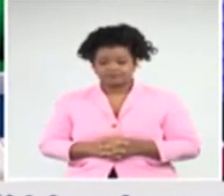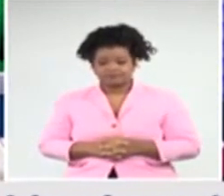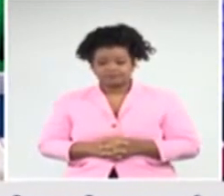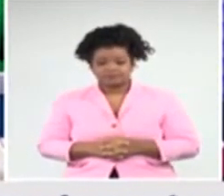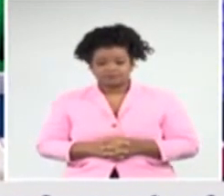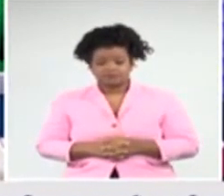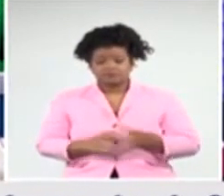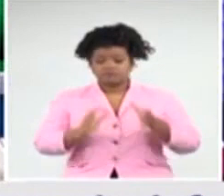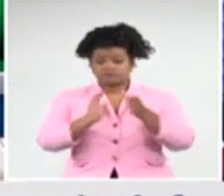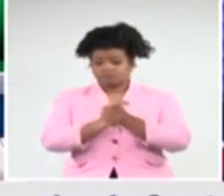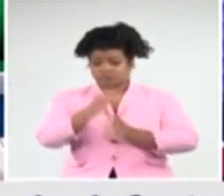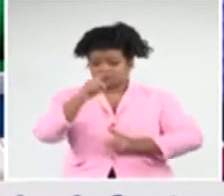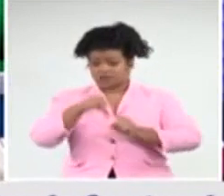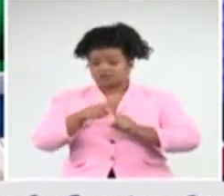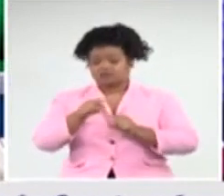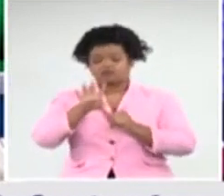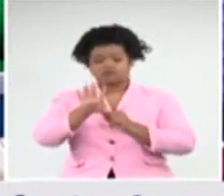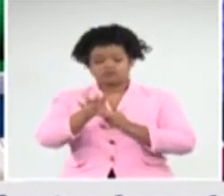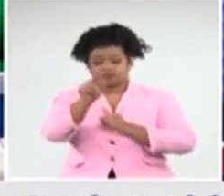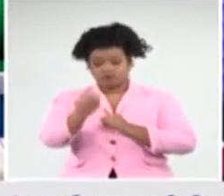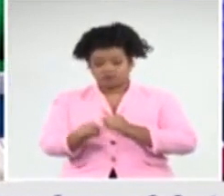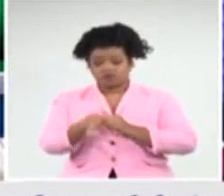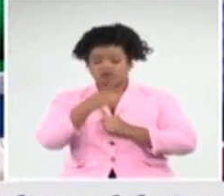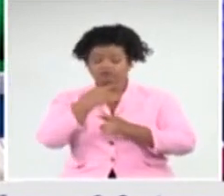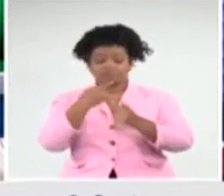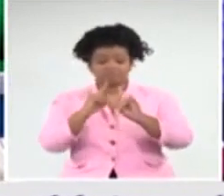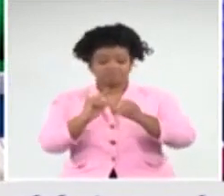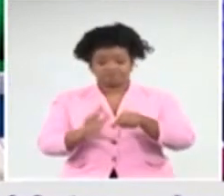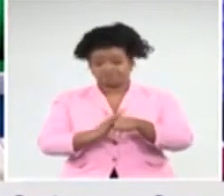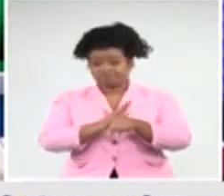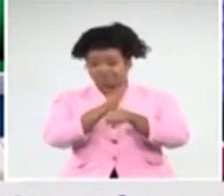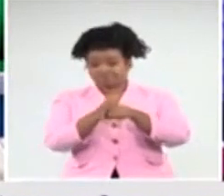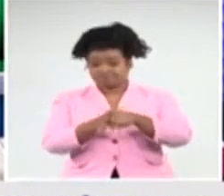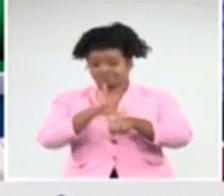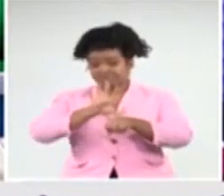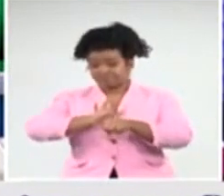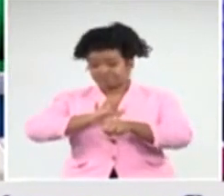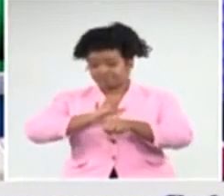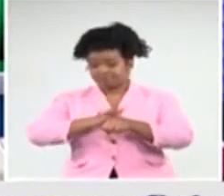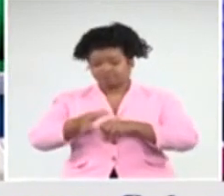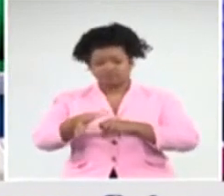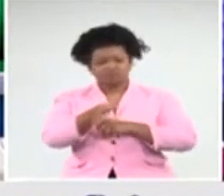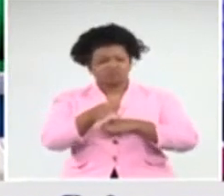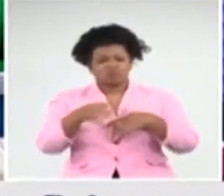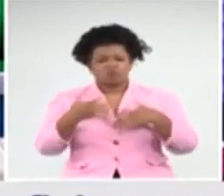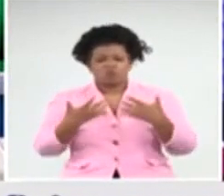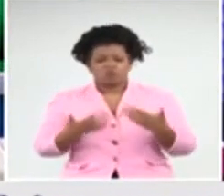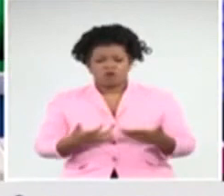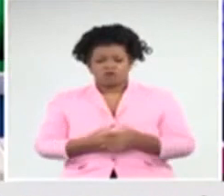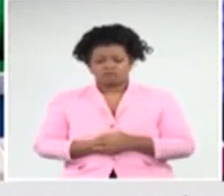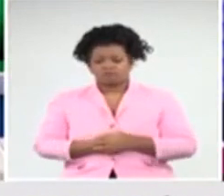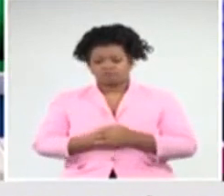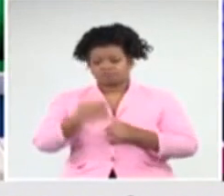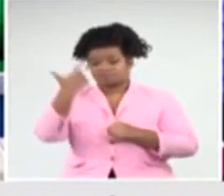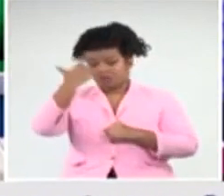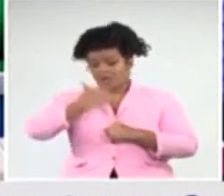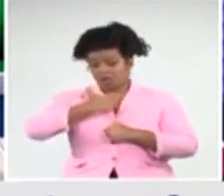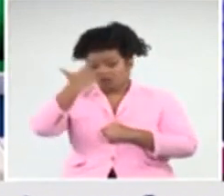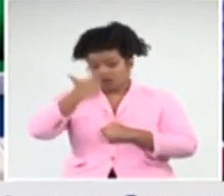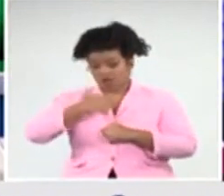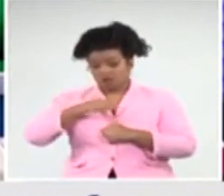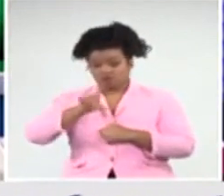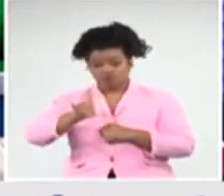Matanzas, 5 personas fallecen con COVID-19, de los municipios Los Arabos, Unión de